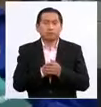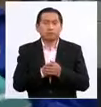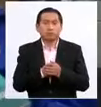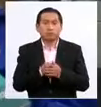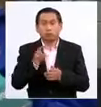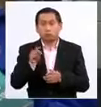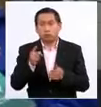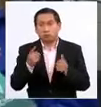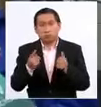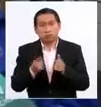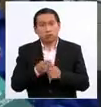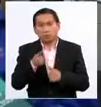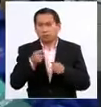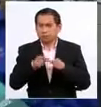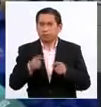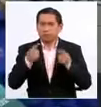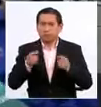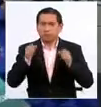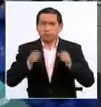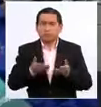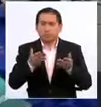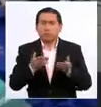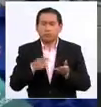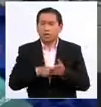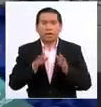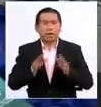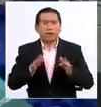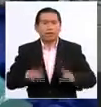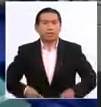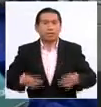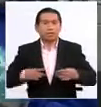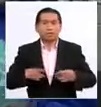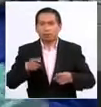bien a la primera, pues seguir intentándolo. Así es la vida, nunca hay que